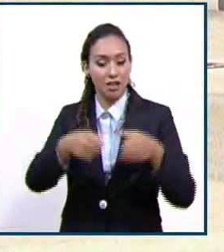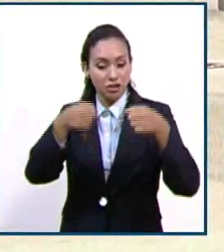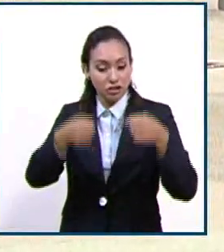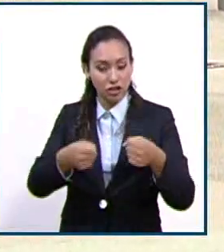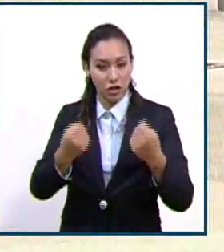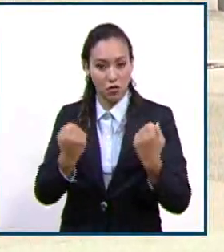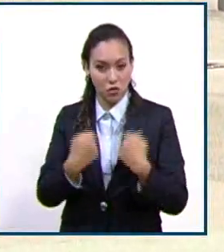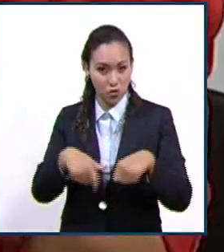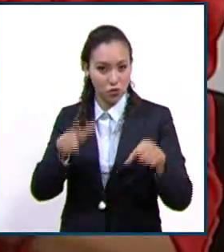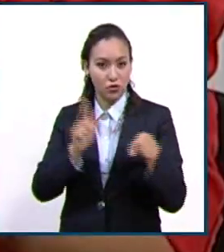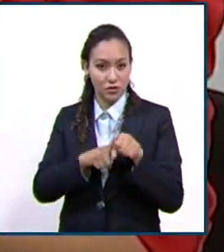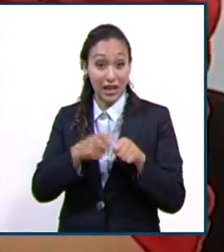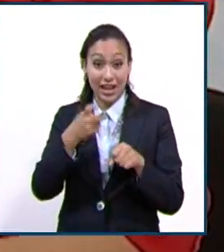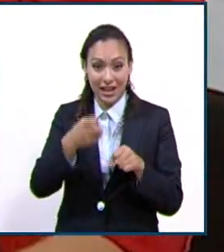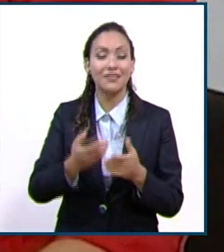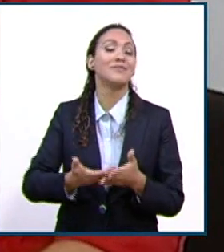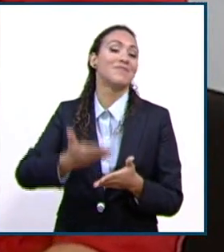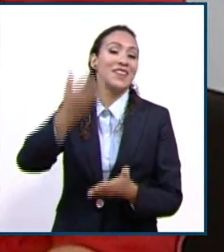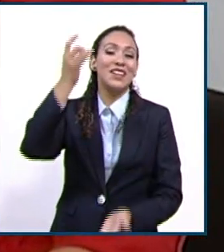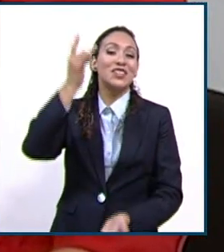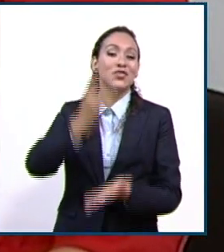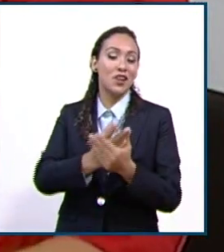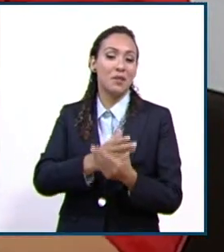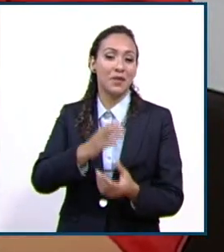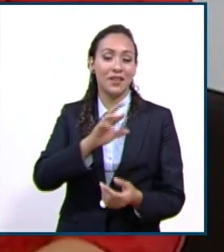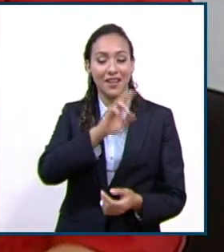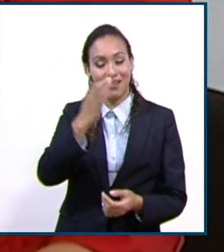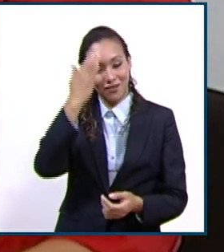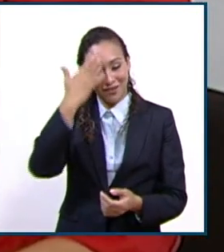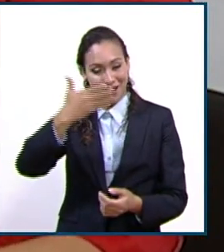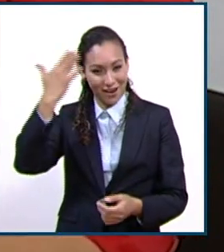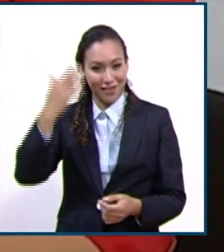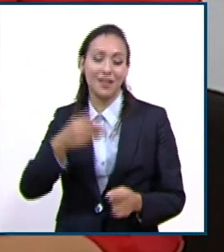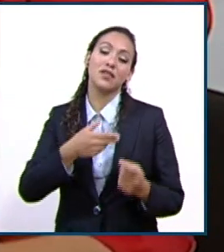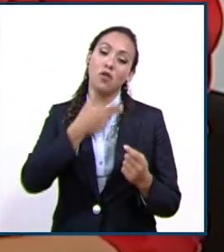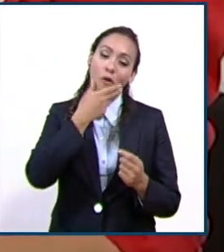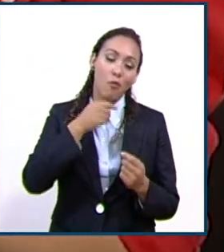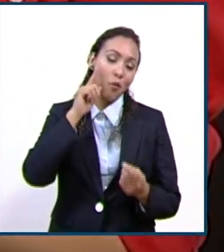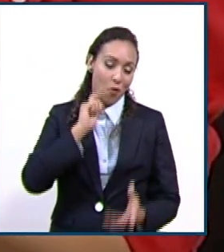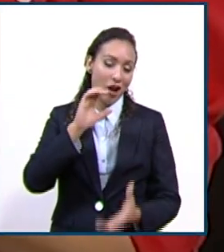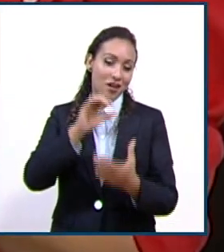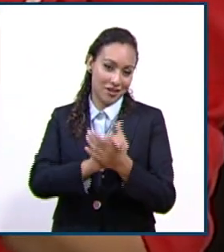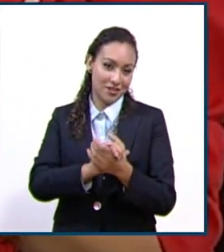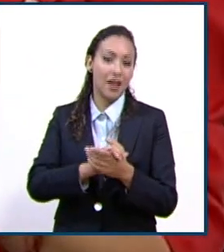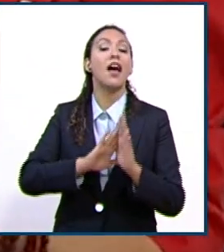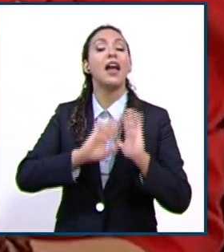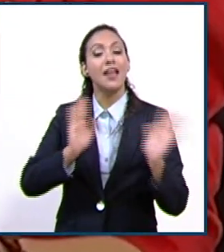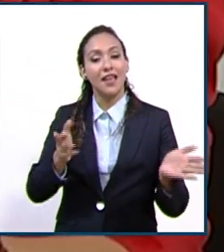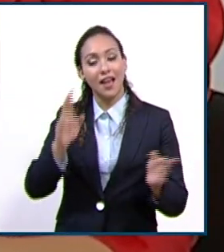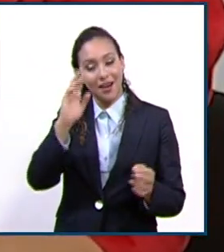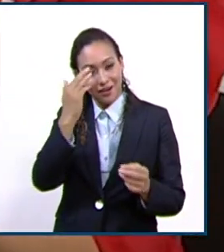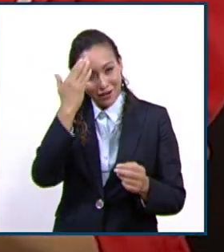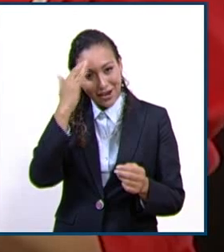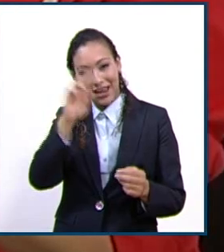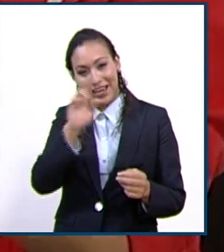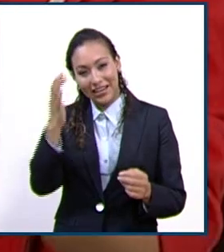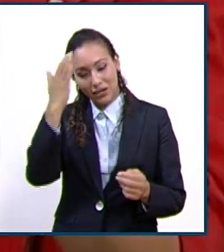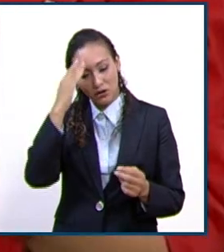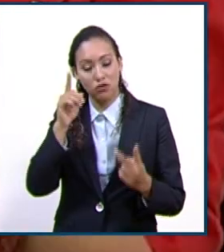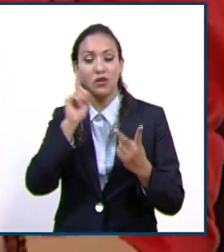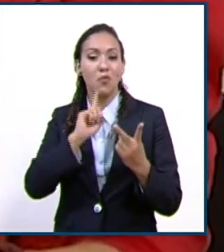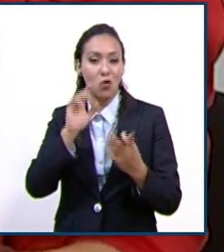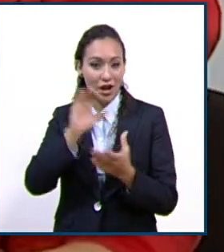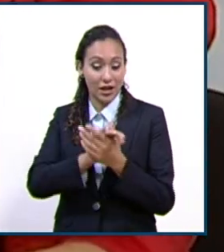que anteriormente solo se reconocía a la esposa del trabajador, ahora se ha extendido a las mujeres unidas en concubinato.